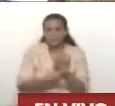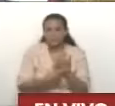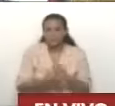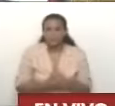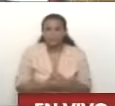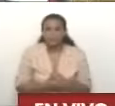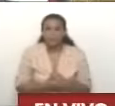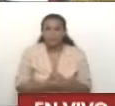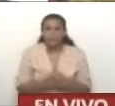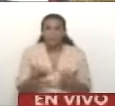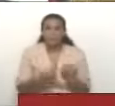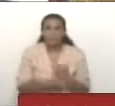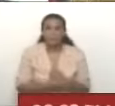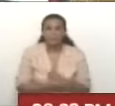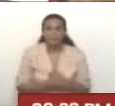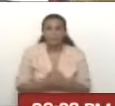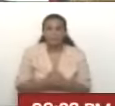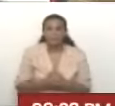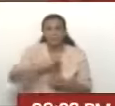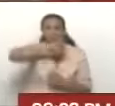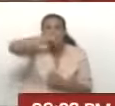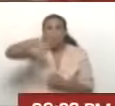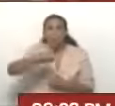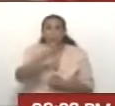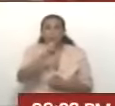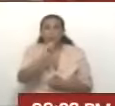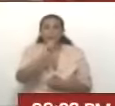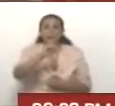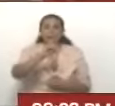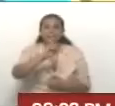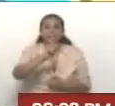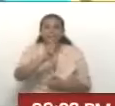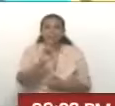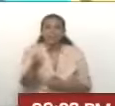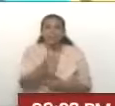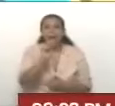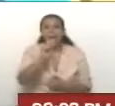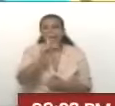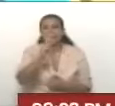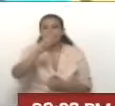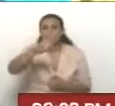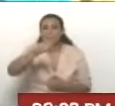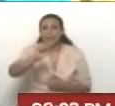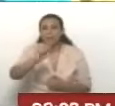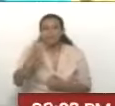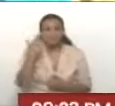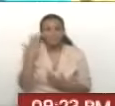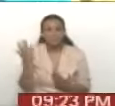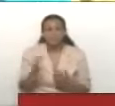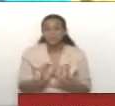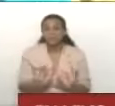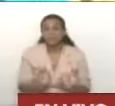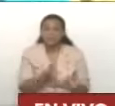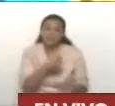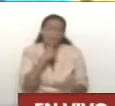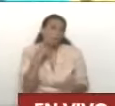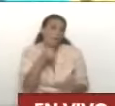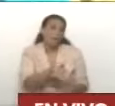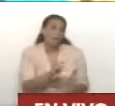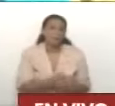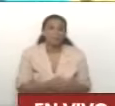¡Juanito Alimaña! Juanito Alimaña lo llamaban por ahí. Perro Blanco. ¿Ah? Perro